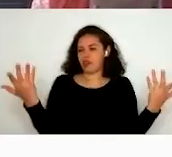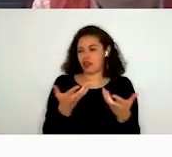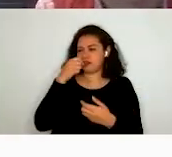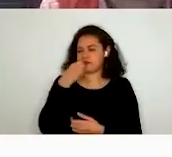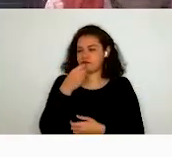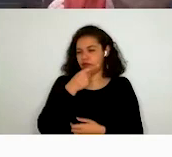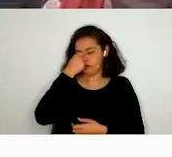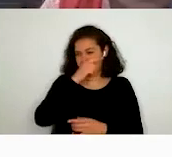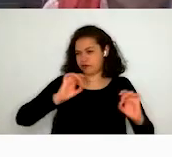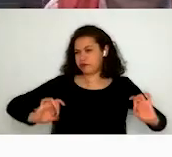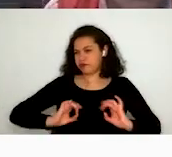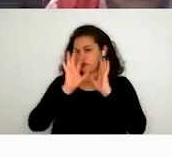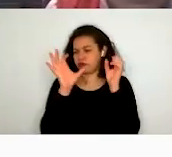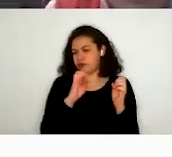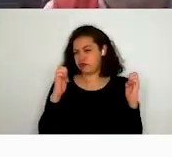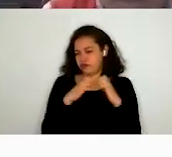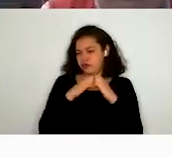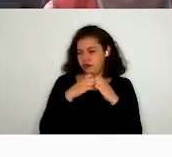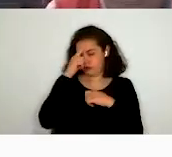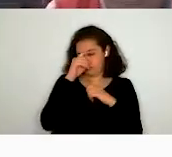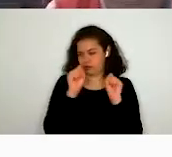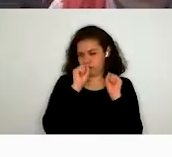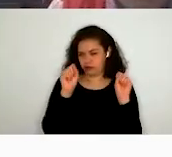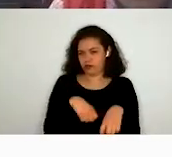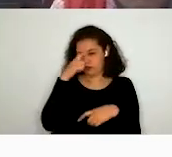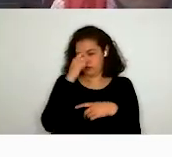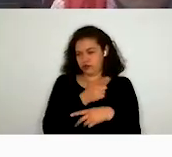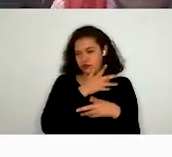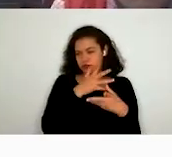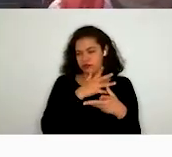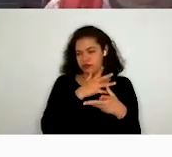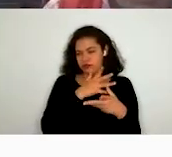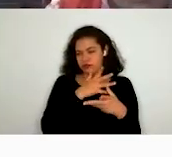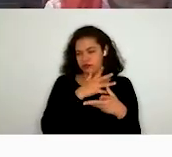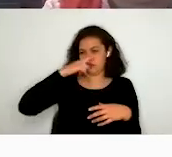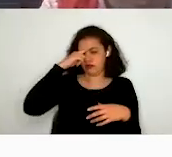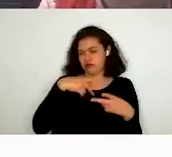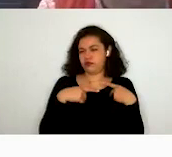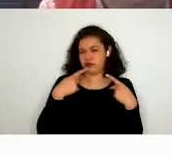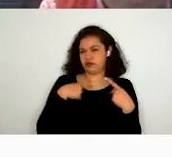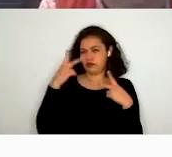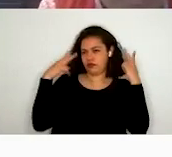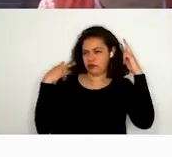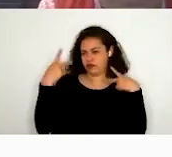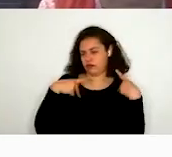caso de emergencia mediante el sistema de comando de incidentes por el personal y visitantes del inmueble.